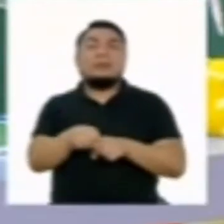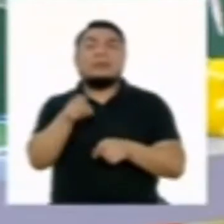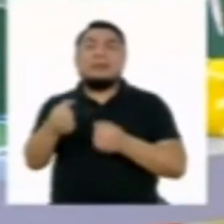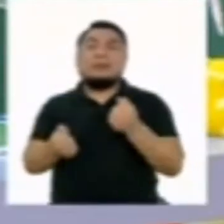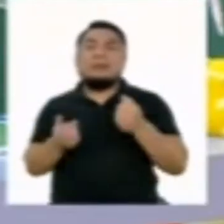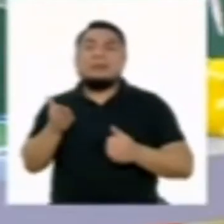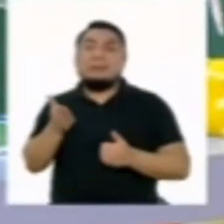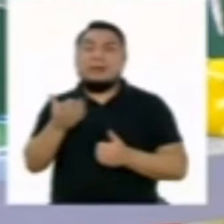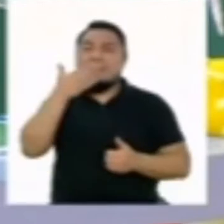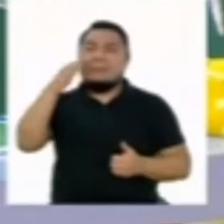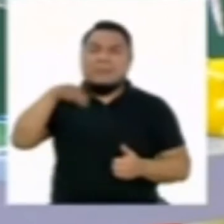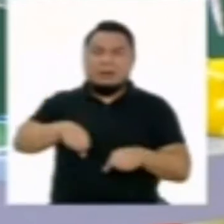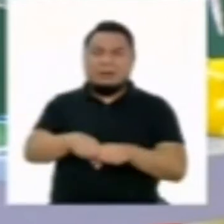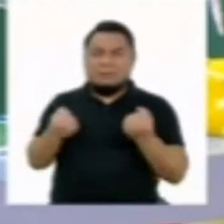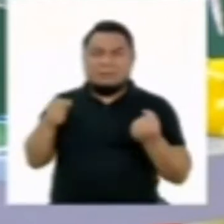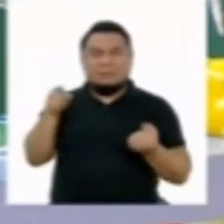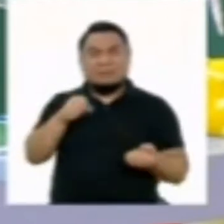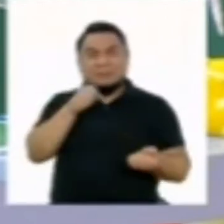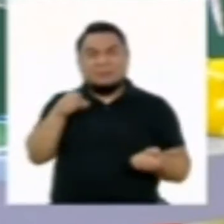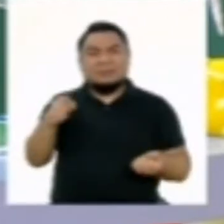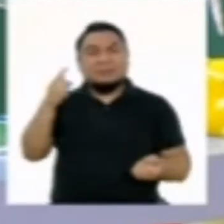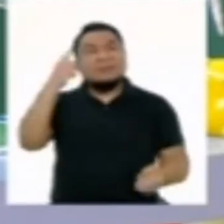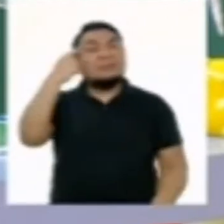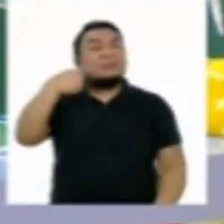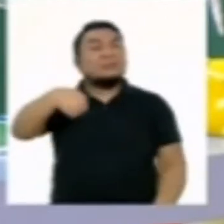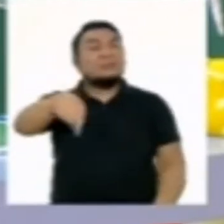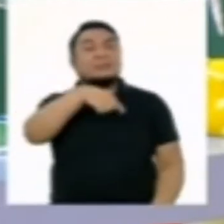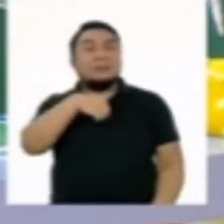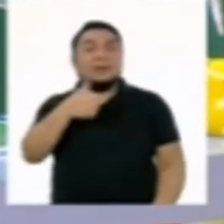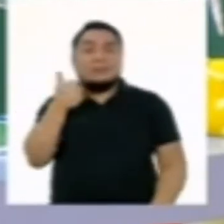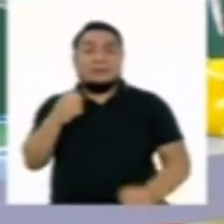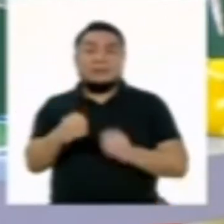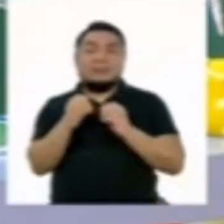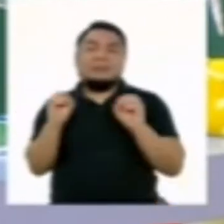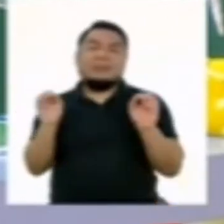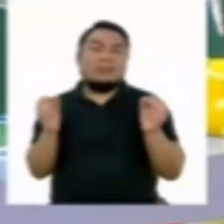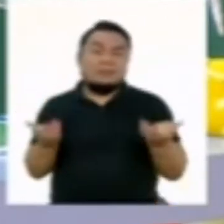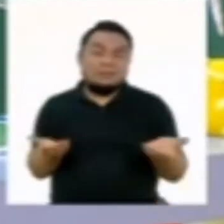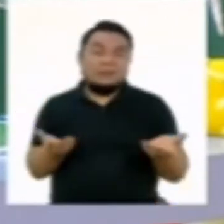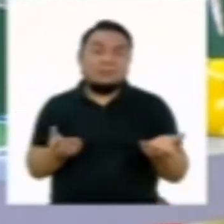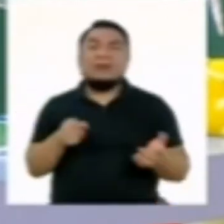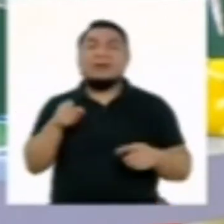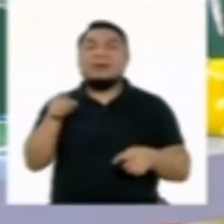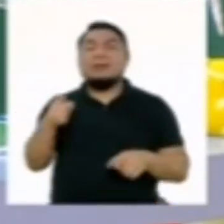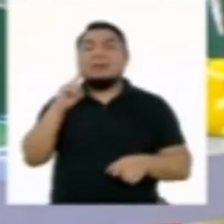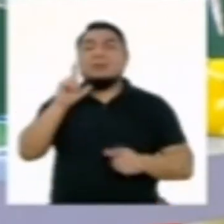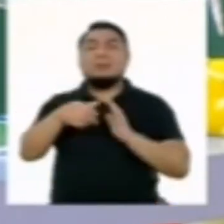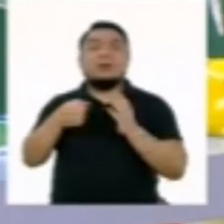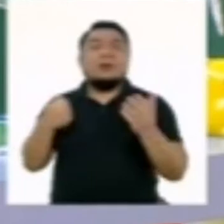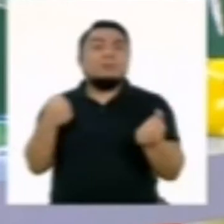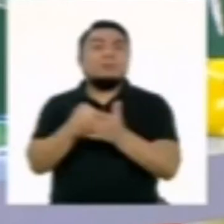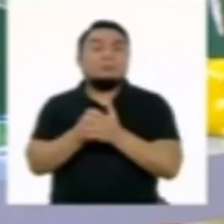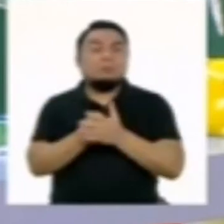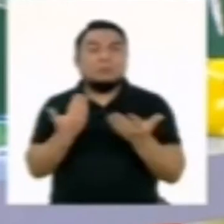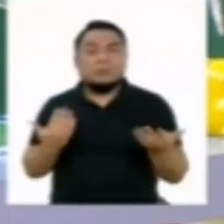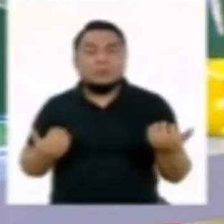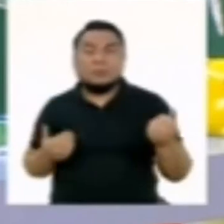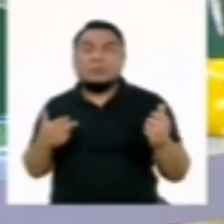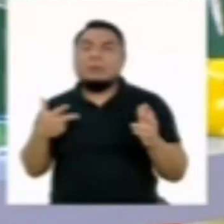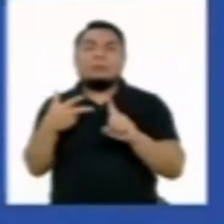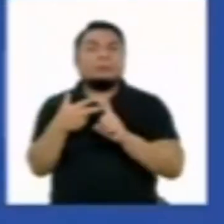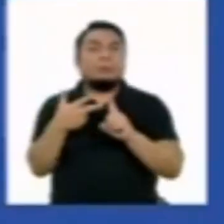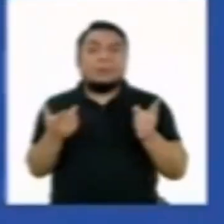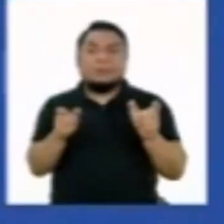circulan en tan mal estado, nada nos asegura que funcionen bien. Podrían ocasionar accidentes de tránsito como choques